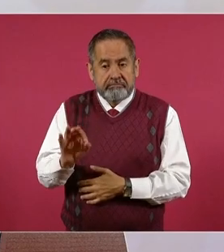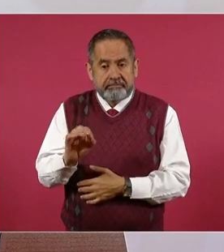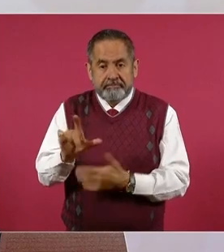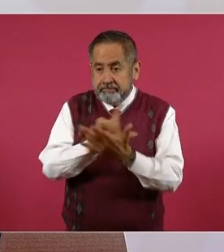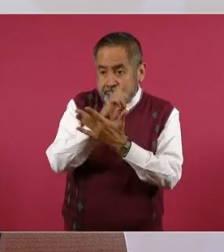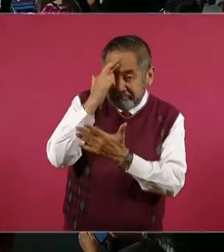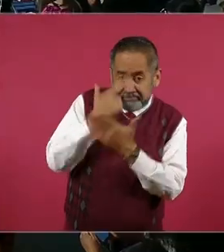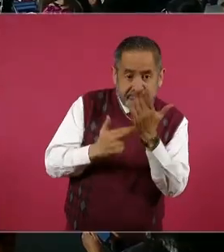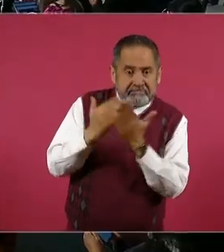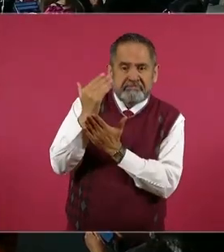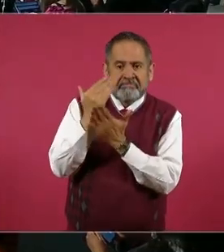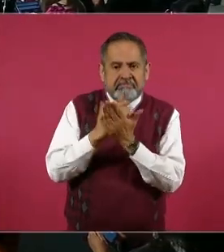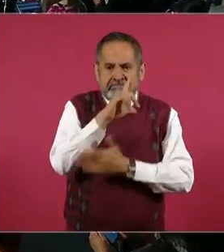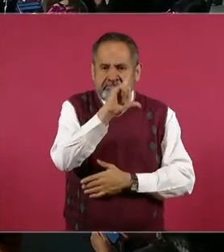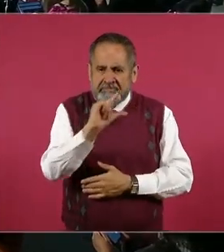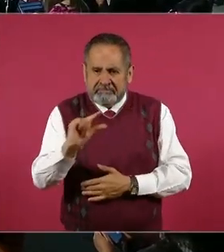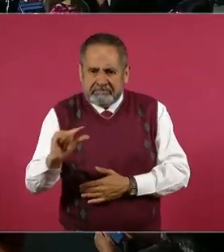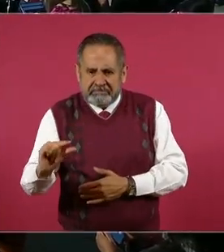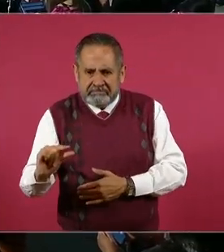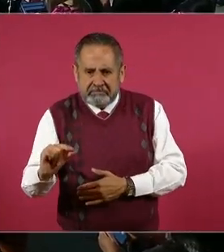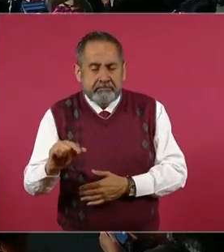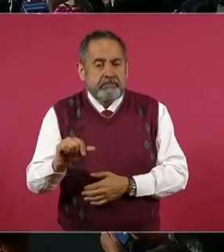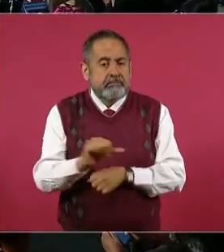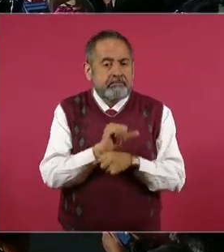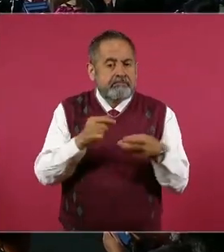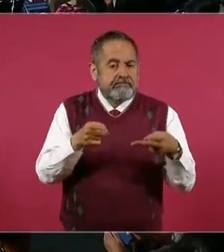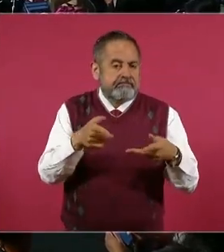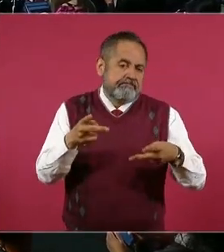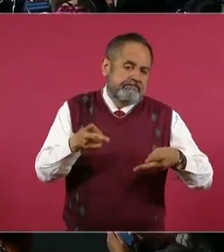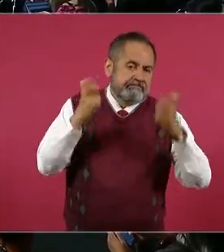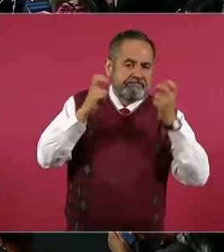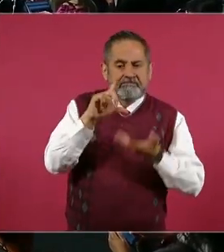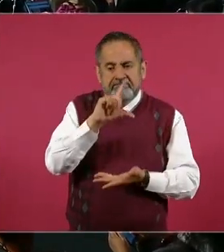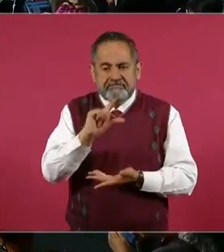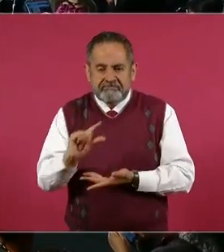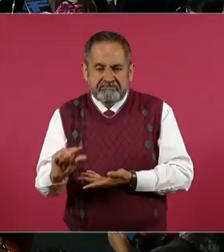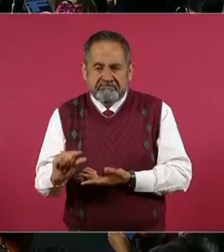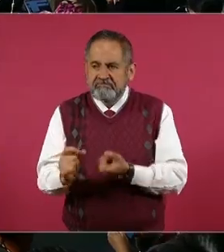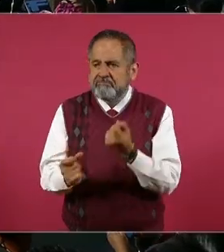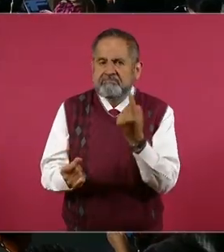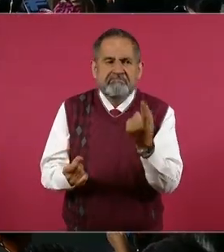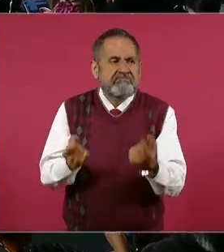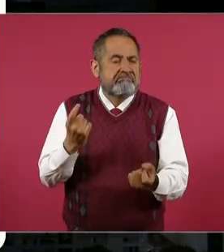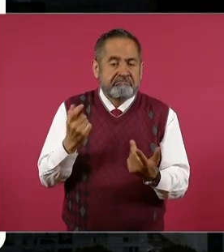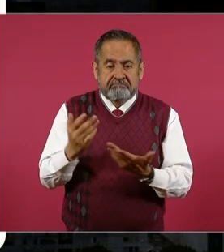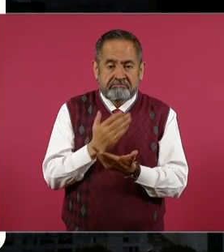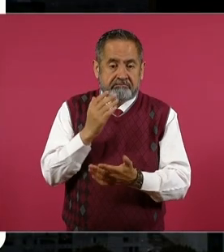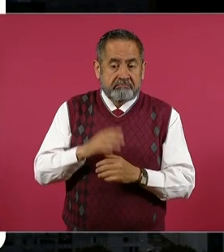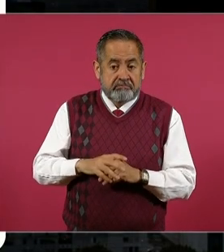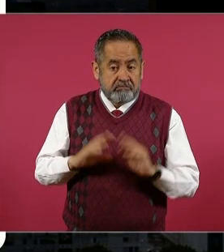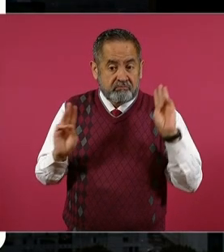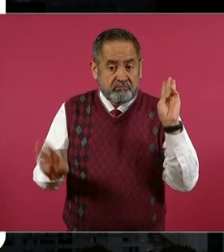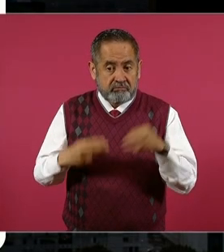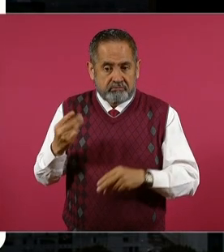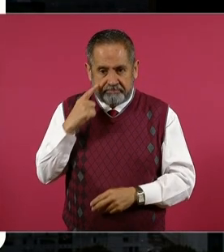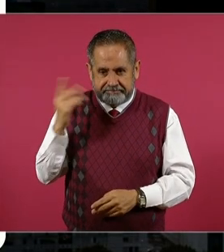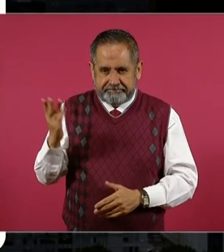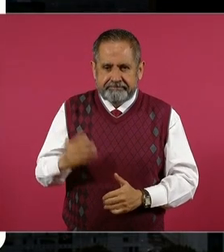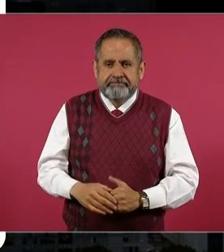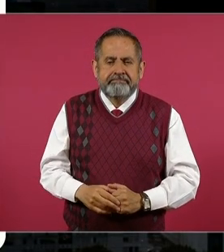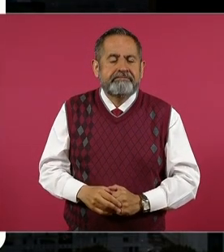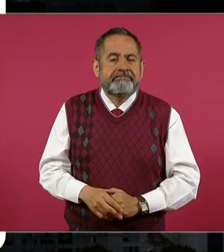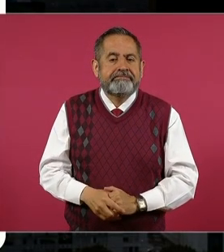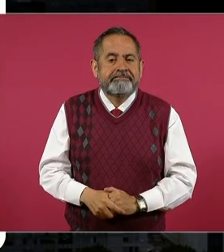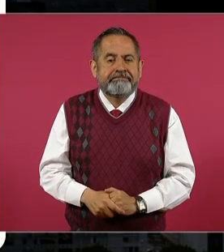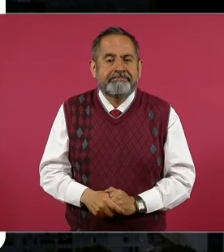violencia, sí. Robo de vehículo con violencia. Es de las ciudades del mundo más seguras.